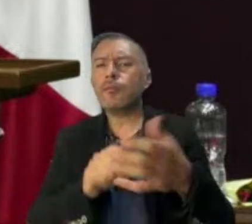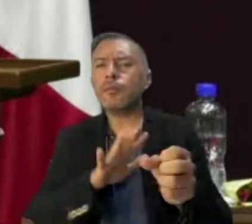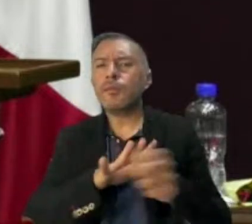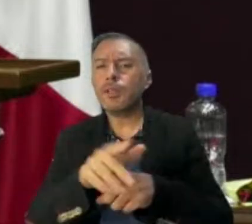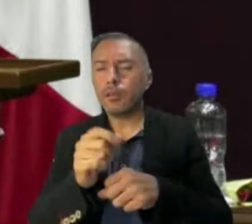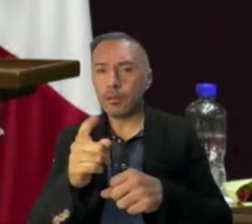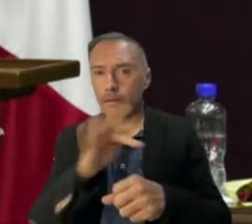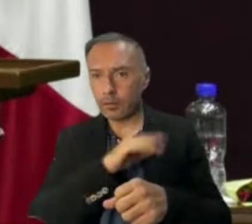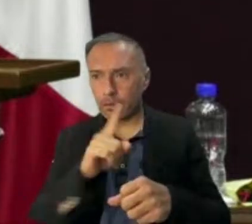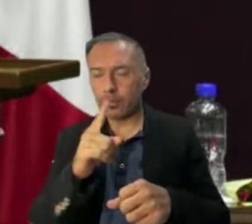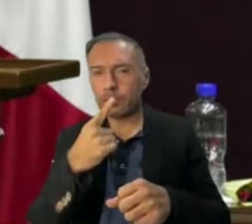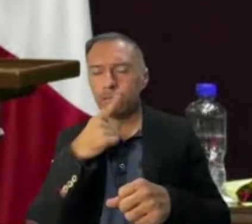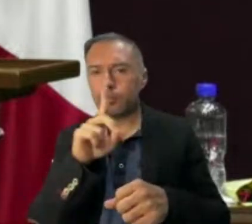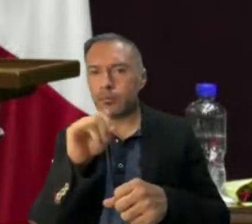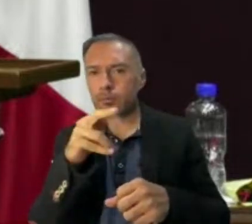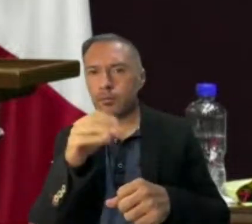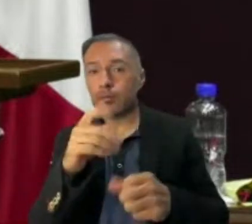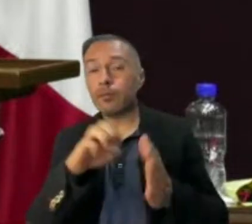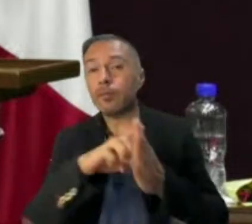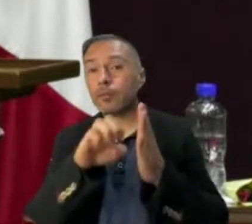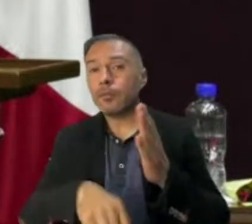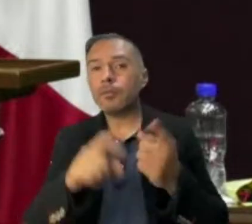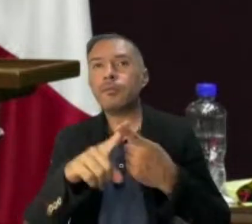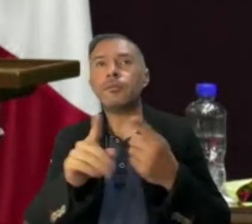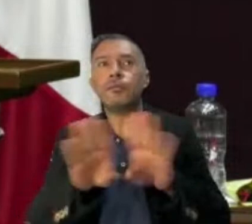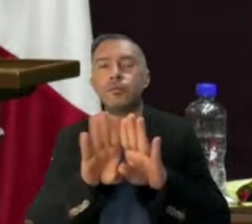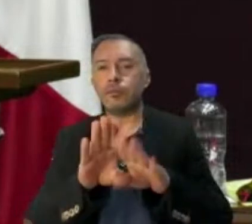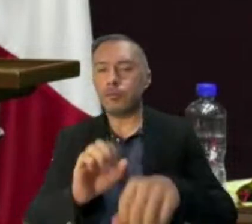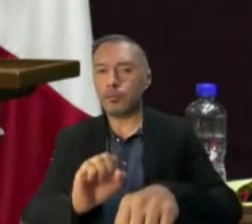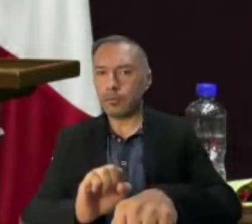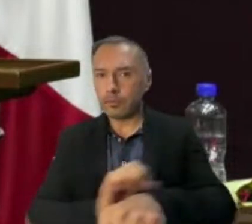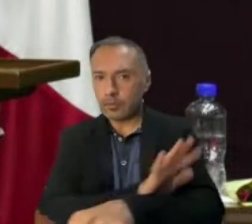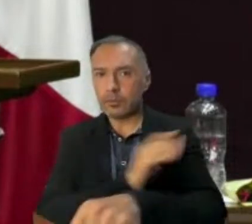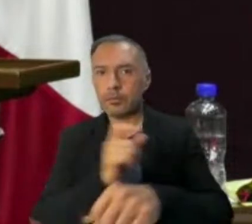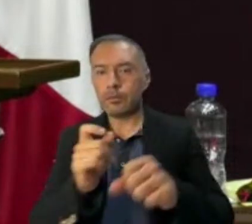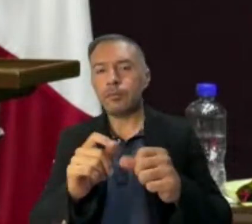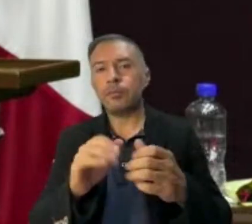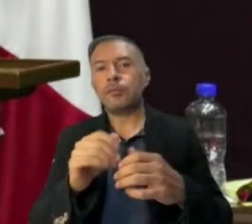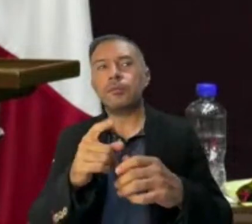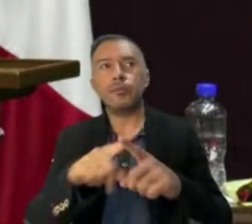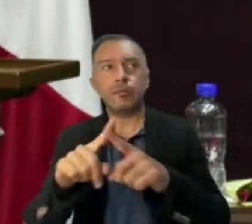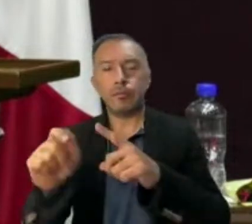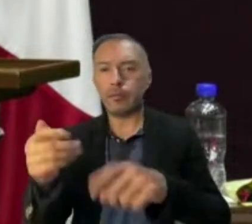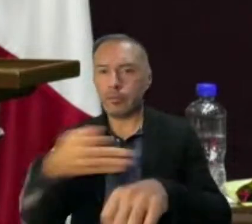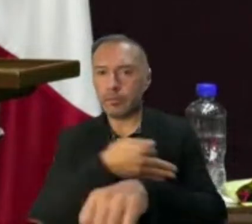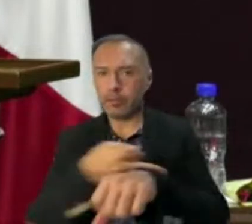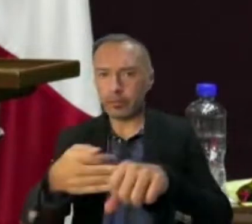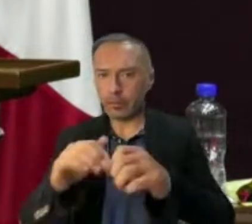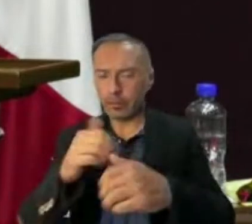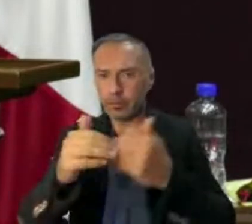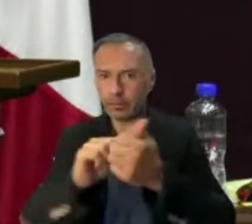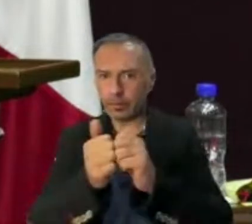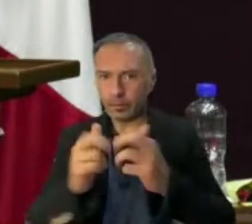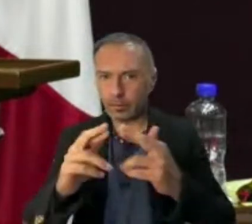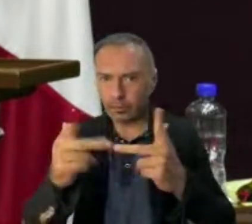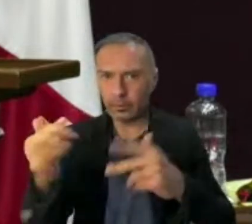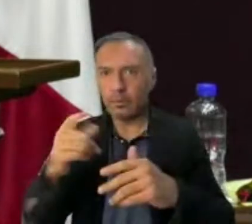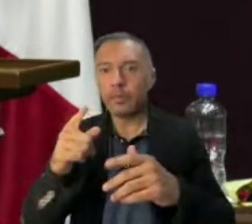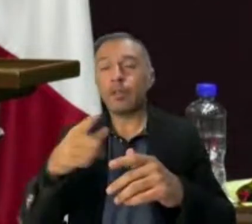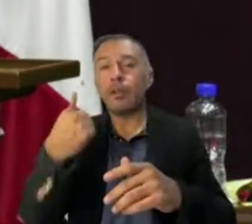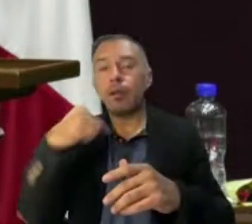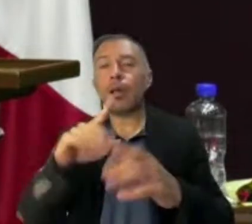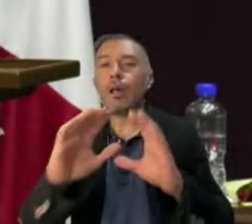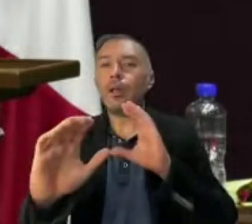después de un delito, como puede ser el trauma emocional, la disrupción de la rutina familiar, el deterioro de la